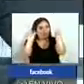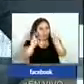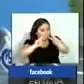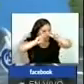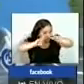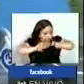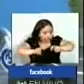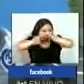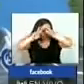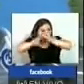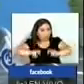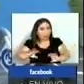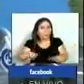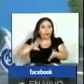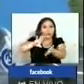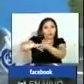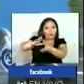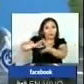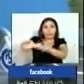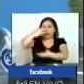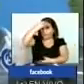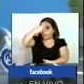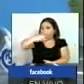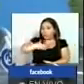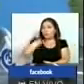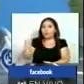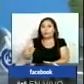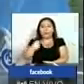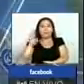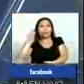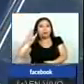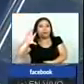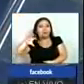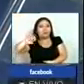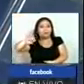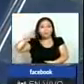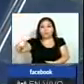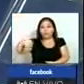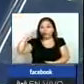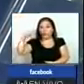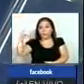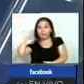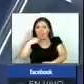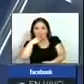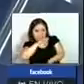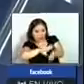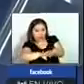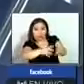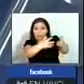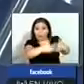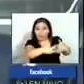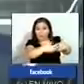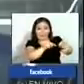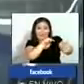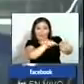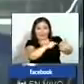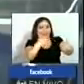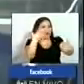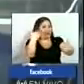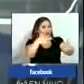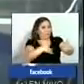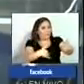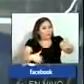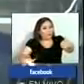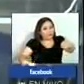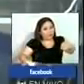autoridades sobre la compra de protectores faciales por un monto de 250 mil dólares a una empresa que aparentemente es del expresidente del Fondo Nacional